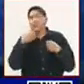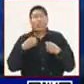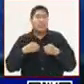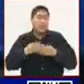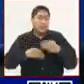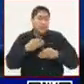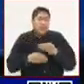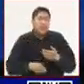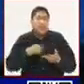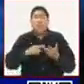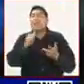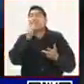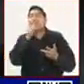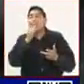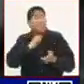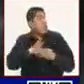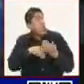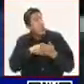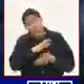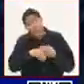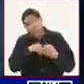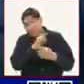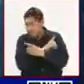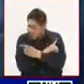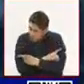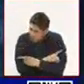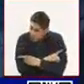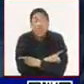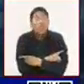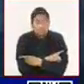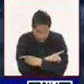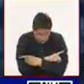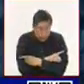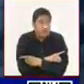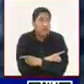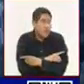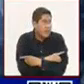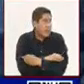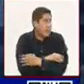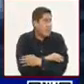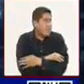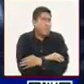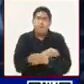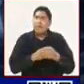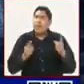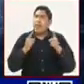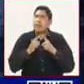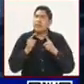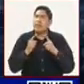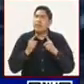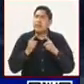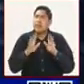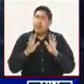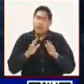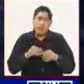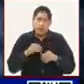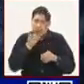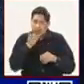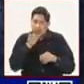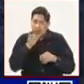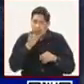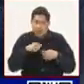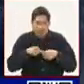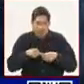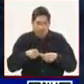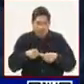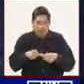papel higiénico, agüita, tiene ya todo preparado para descansar, ¿verdad? Todo preparado hasta que ya nos llamen, ¿no? Porque como está